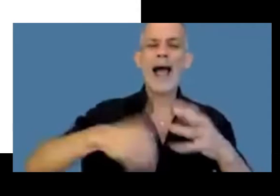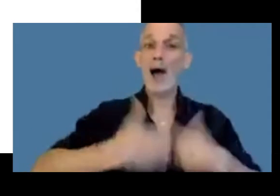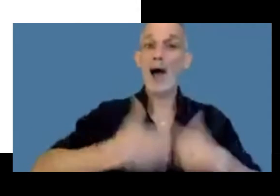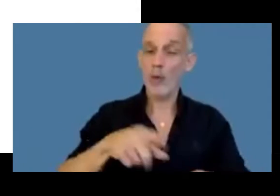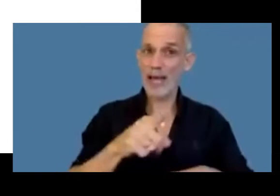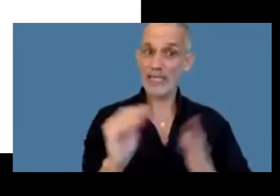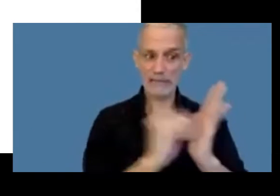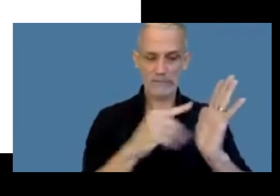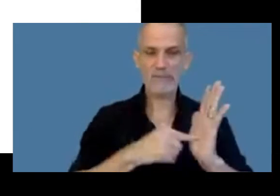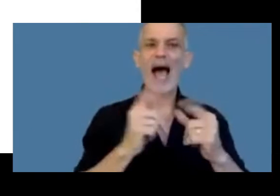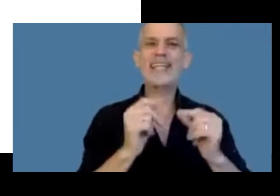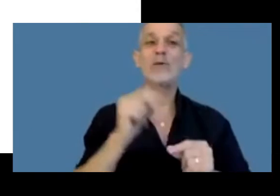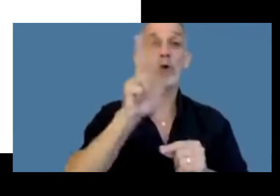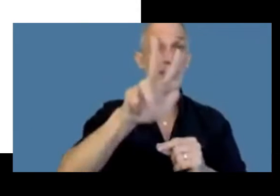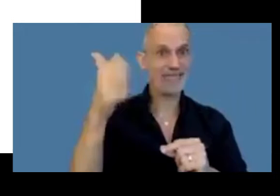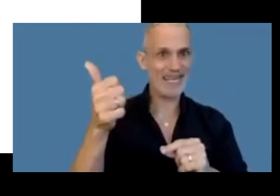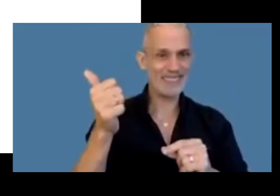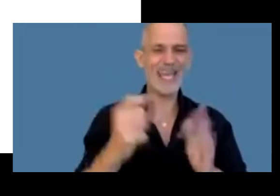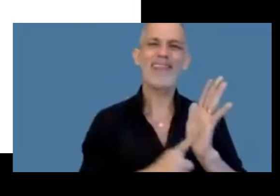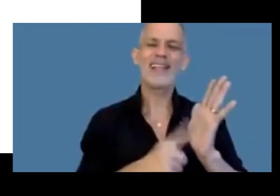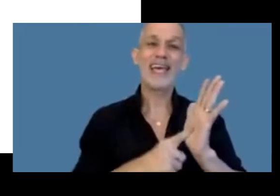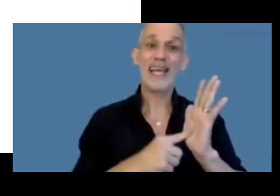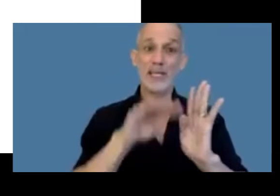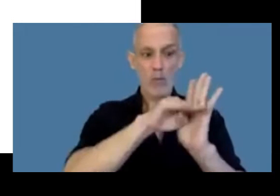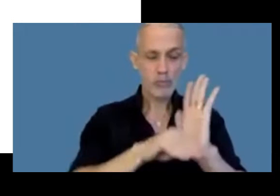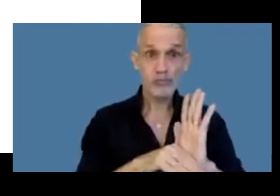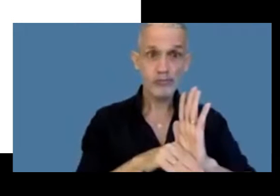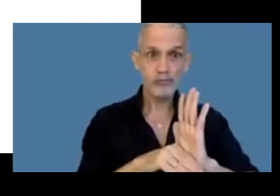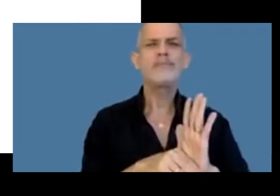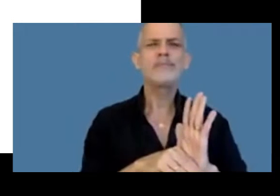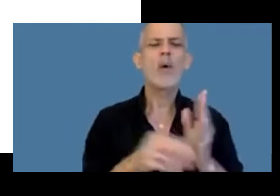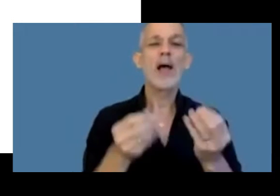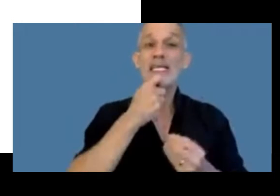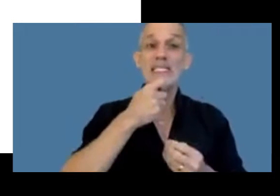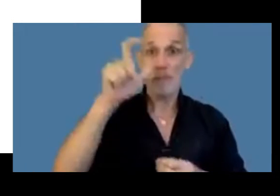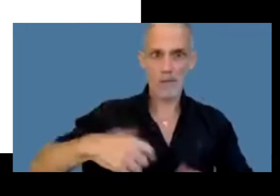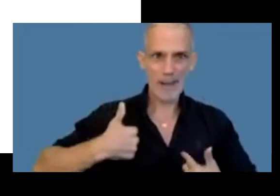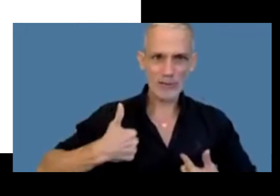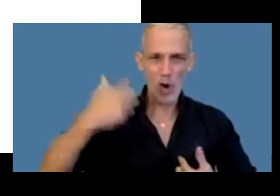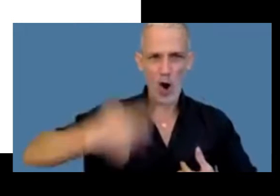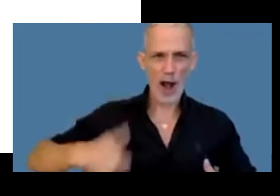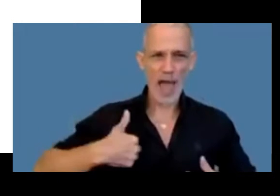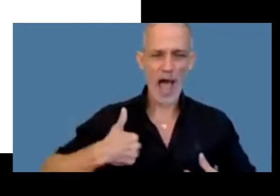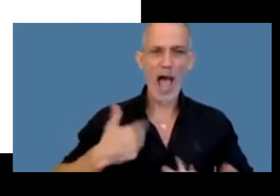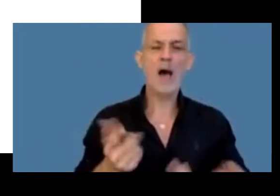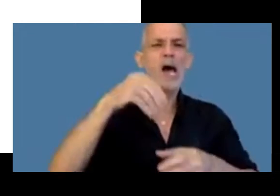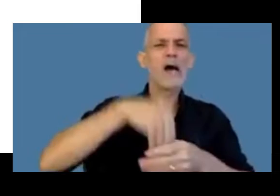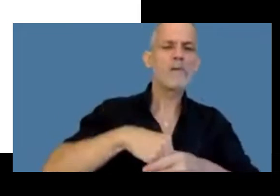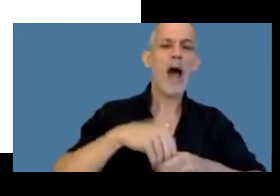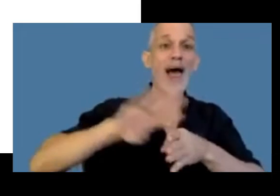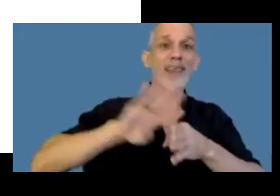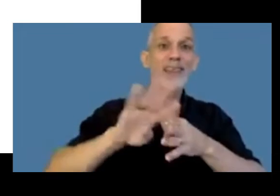en el artículo 36 del decreto reglamentario es que si el contribuyente incorpora esa deuda con